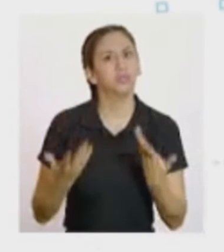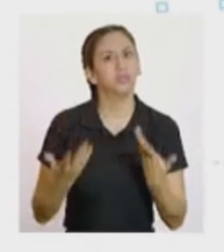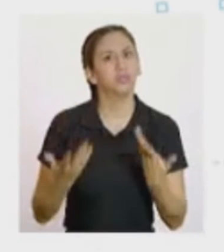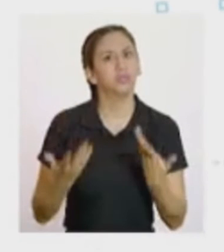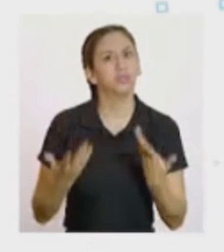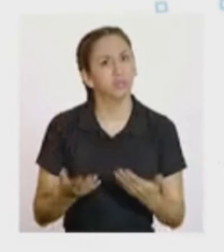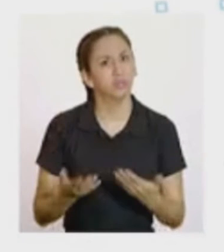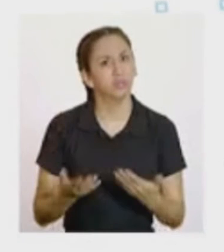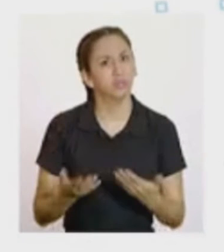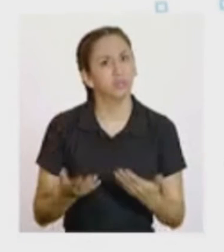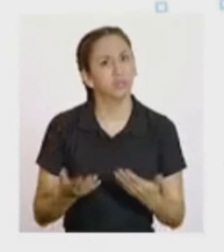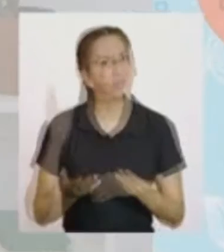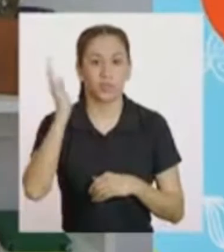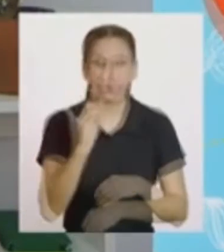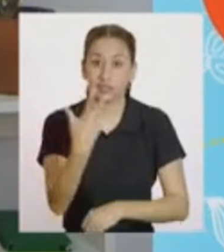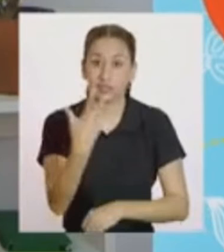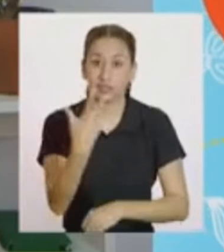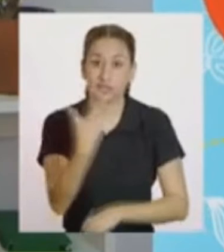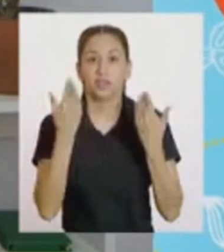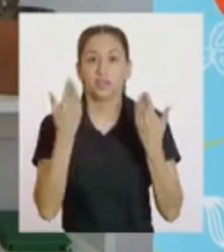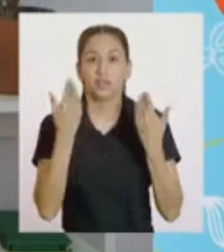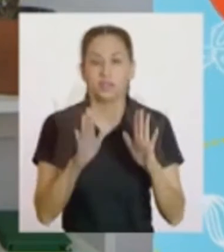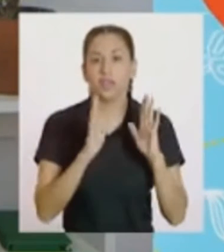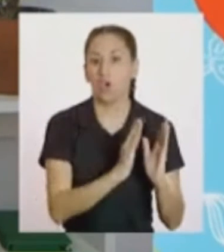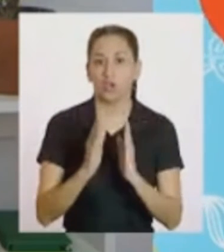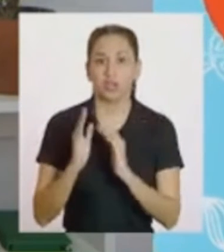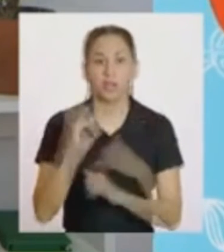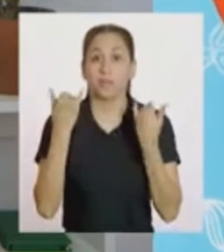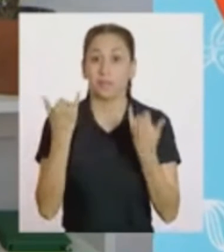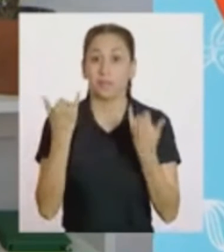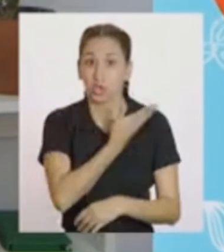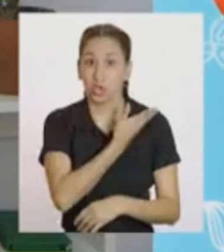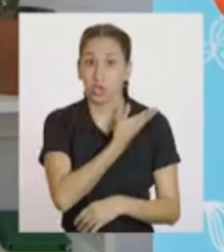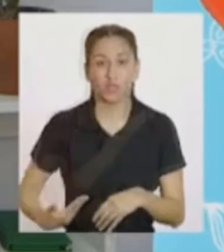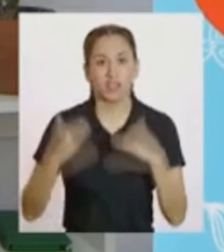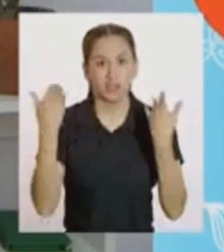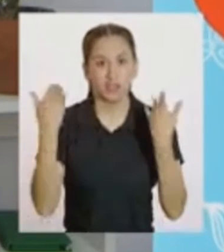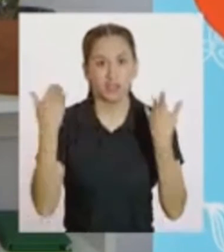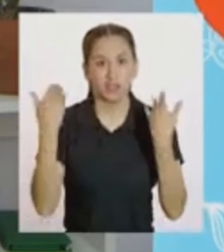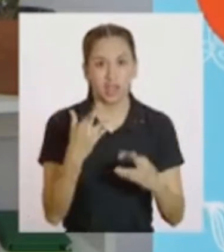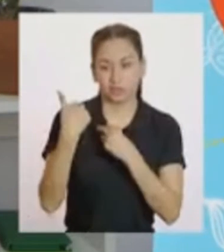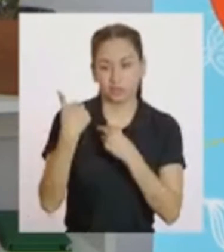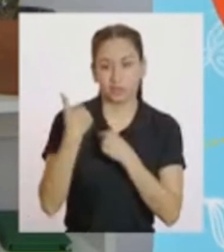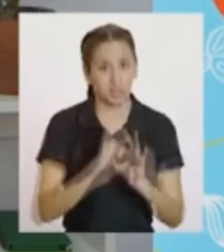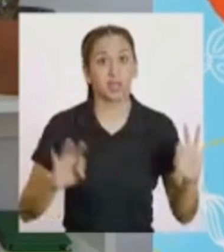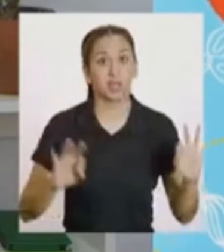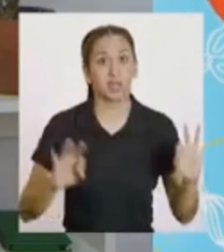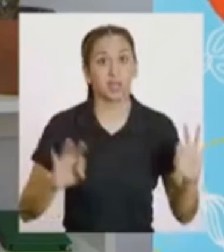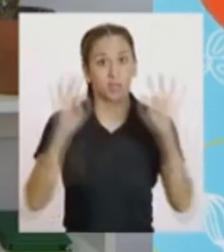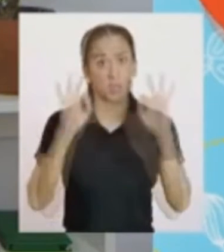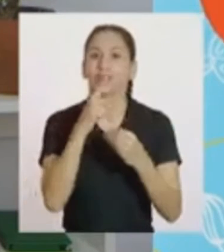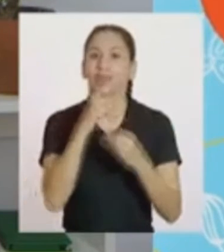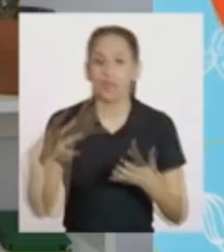Hola, Rodrigo. La vacunación ha sido ordenada. El Estado ha jugado un rol importante porque ha conseguido